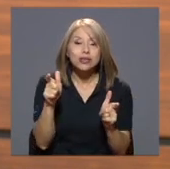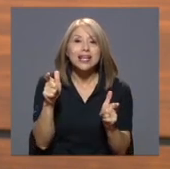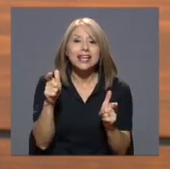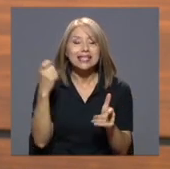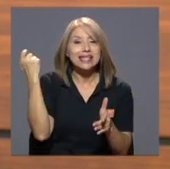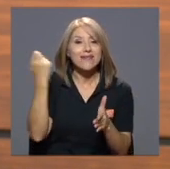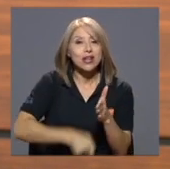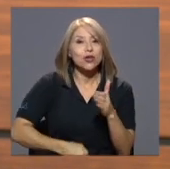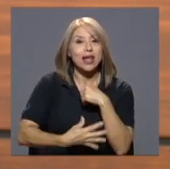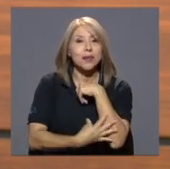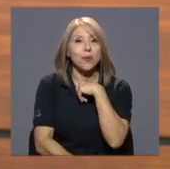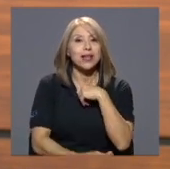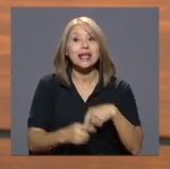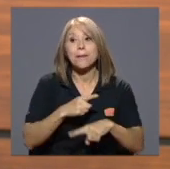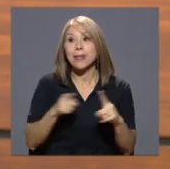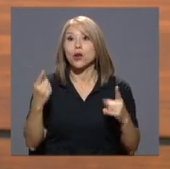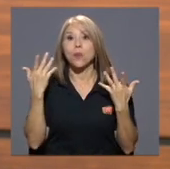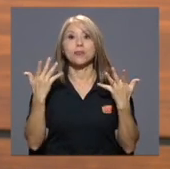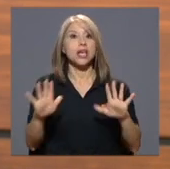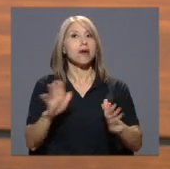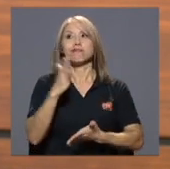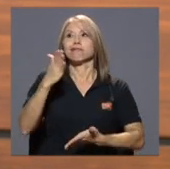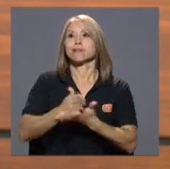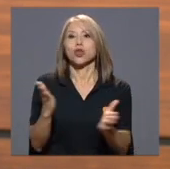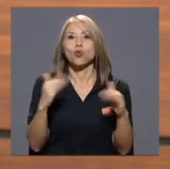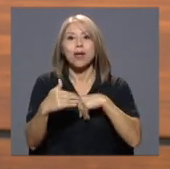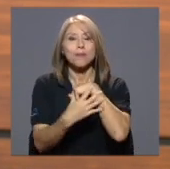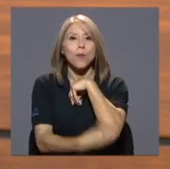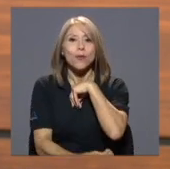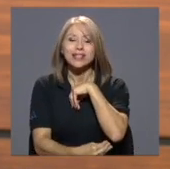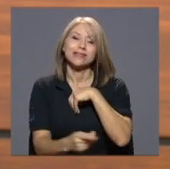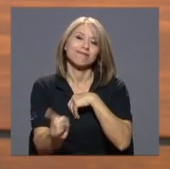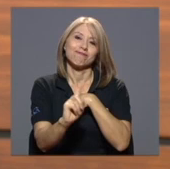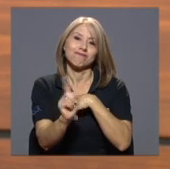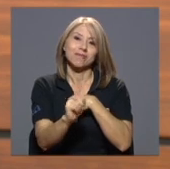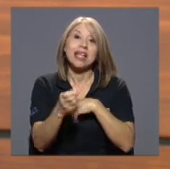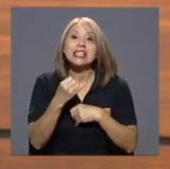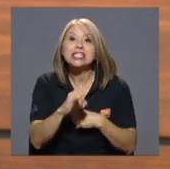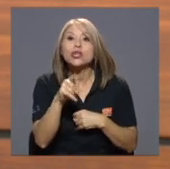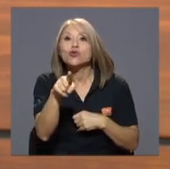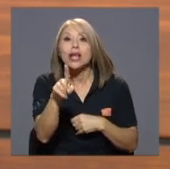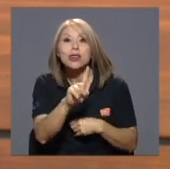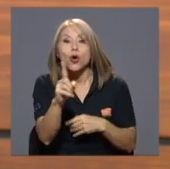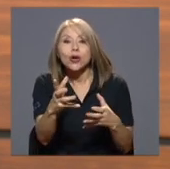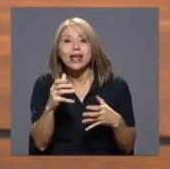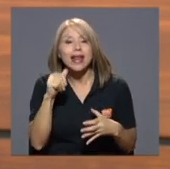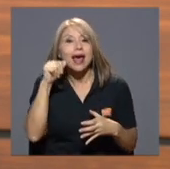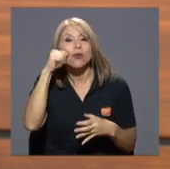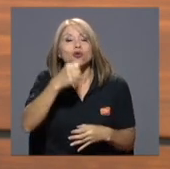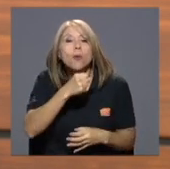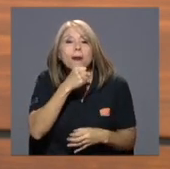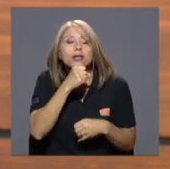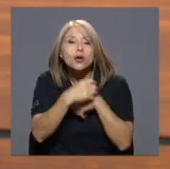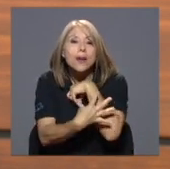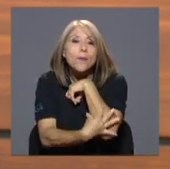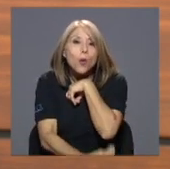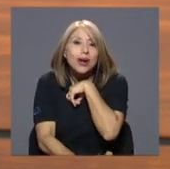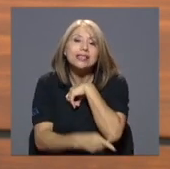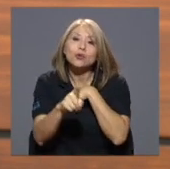para sacar a la gente de la pobreza. Entonces, digamos, si usted no quiere ser un adulto mayor en la pobreza, definitivamente tiene que